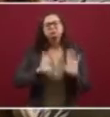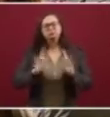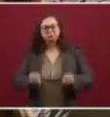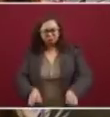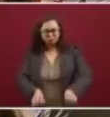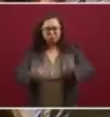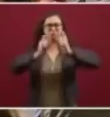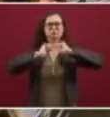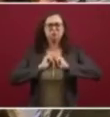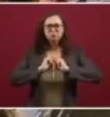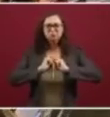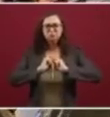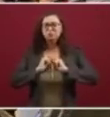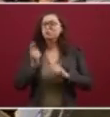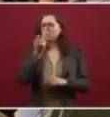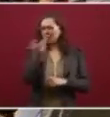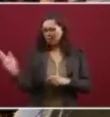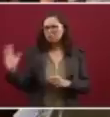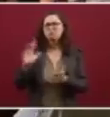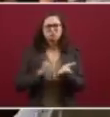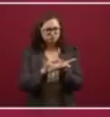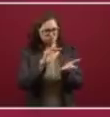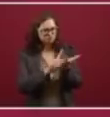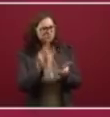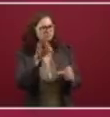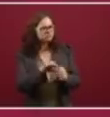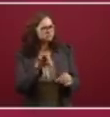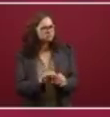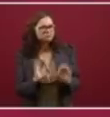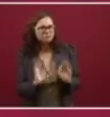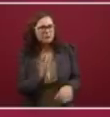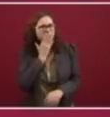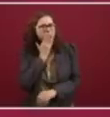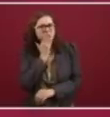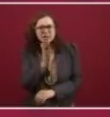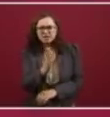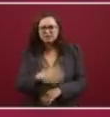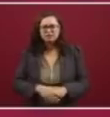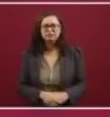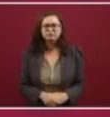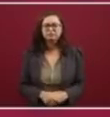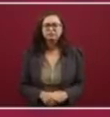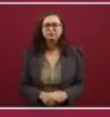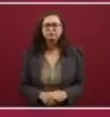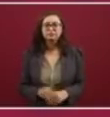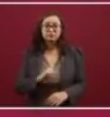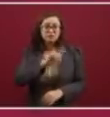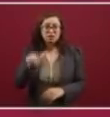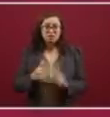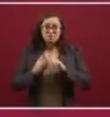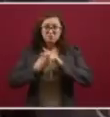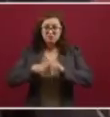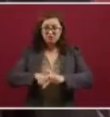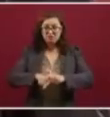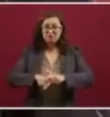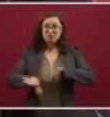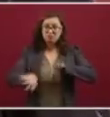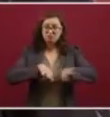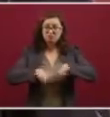bien apoyado, bien respaldado, bien calificado, y empieza